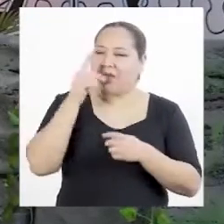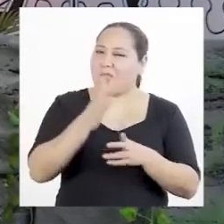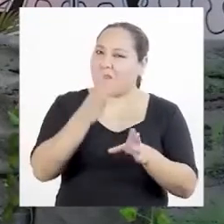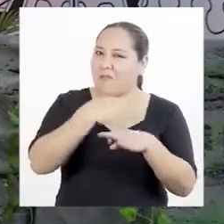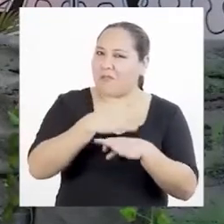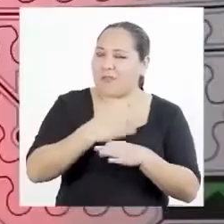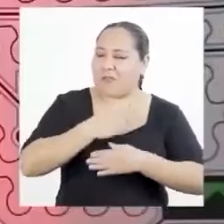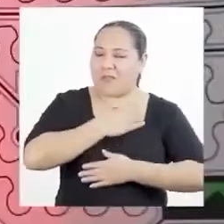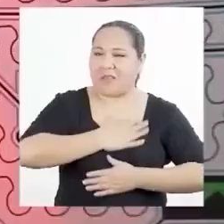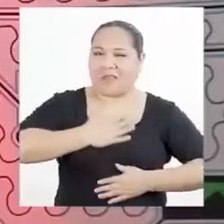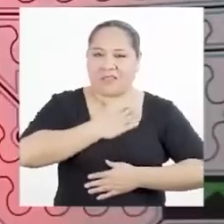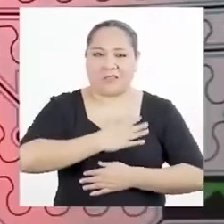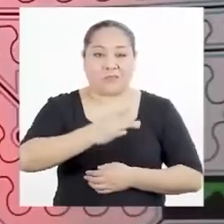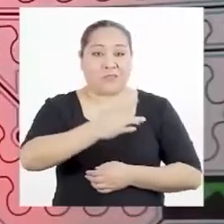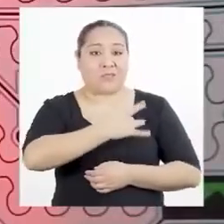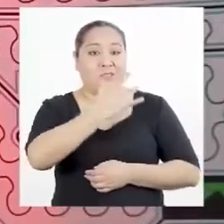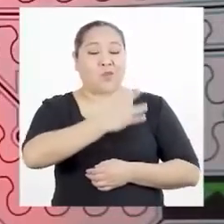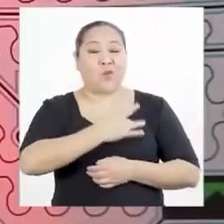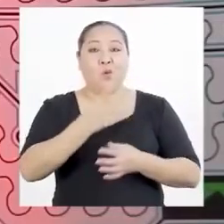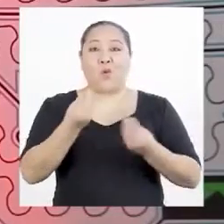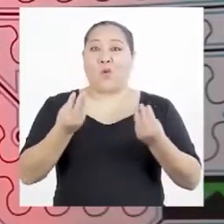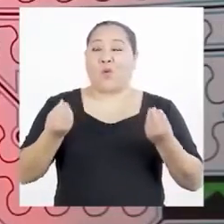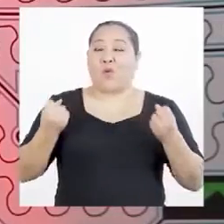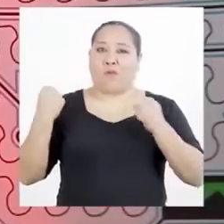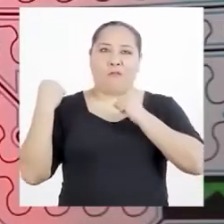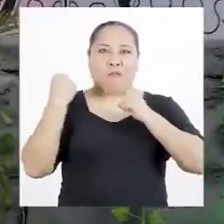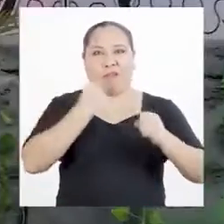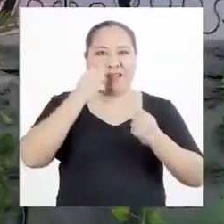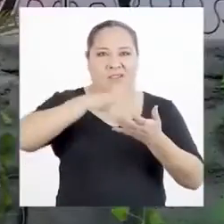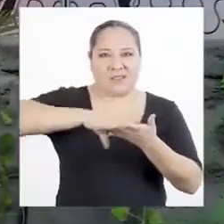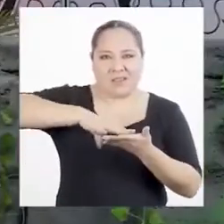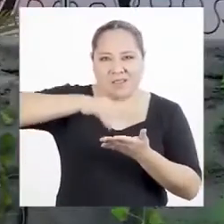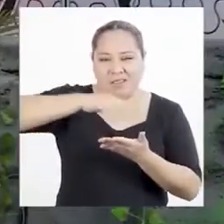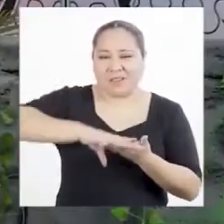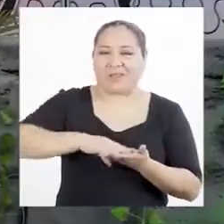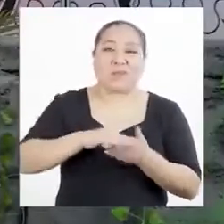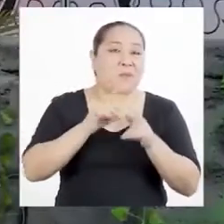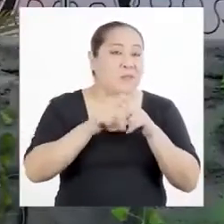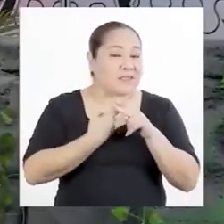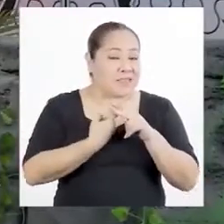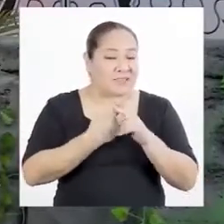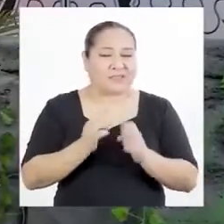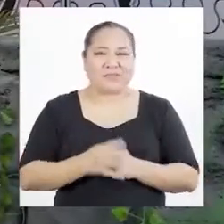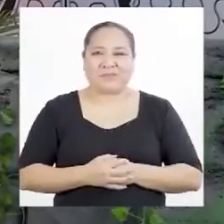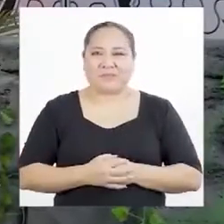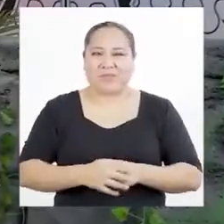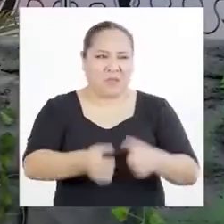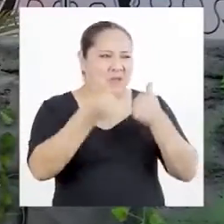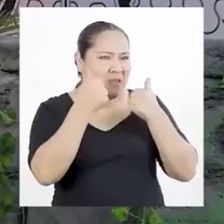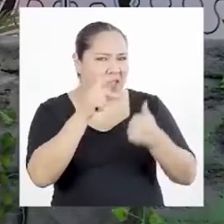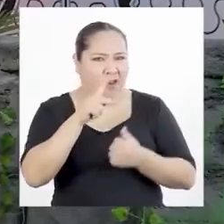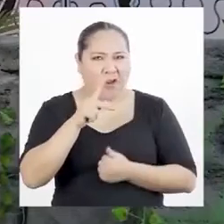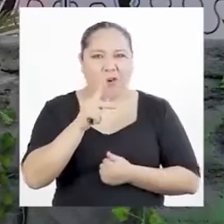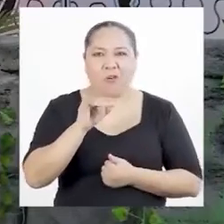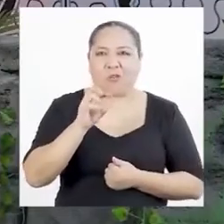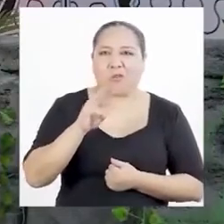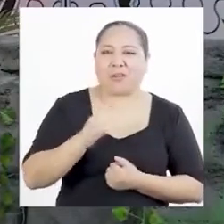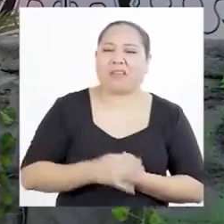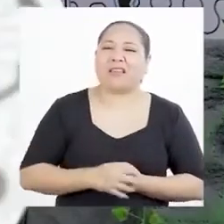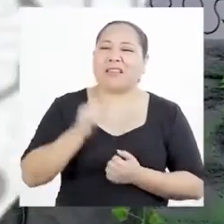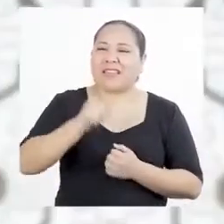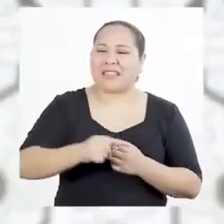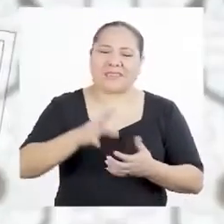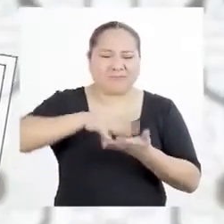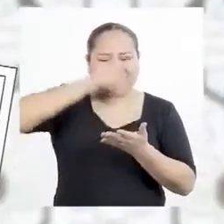manera divertida. Yo me siento con mucho ánimo para empezar. ¡Qué bueno, Cubi! El buen ánimo y las ganas de aprender